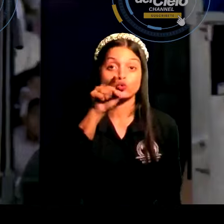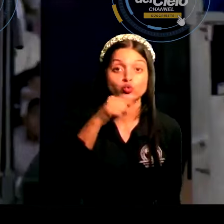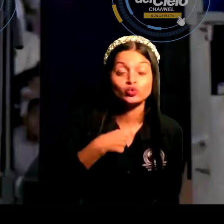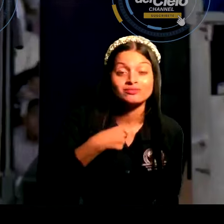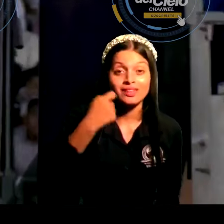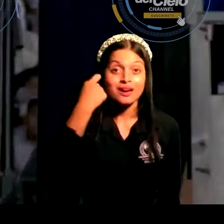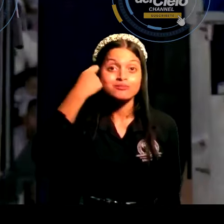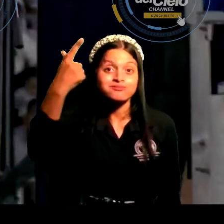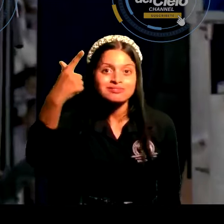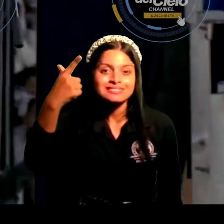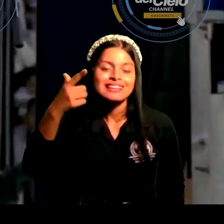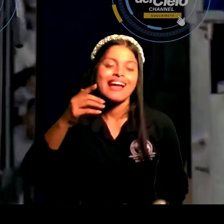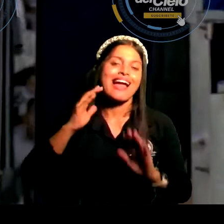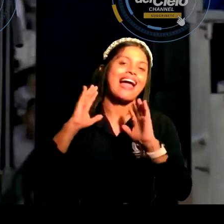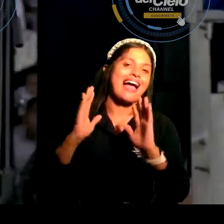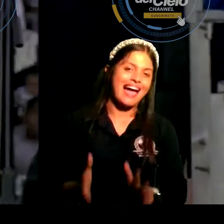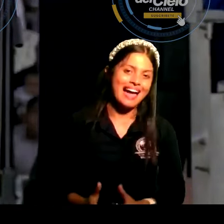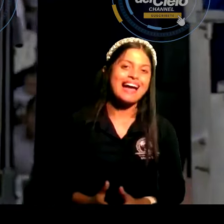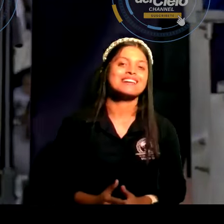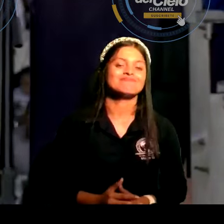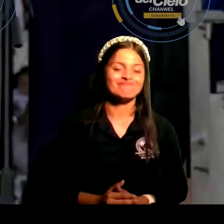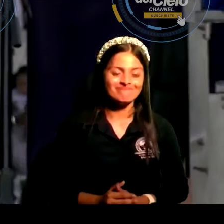uno entiende que se debe